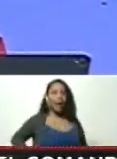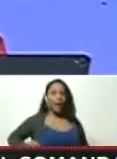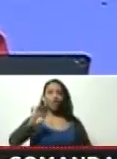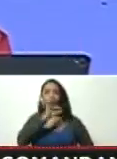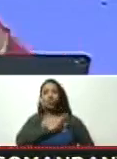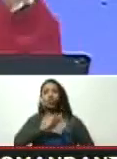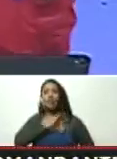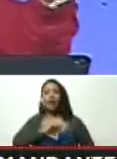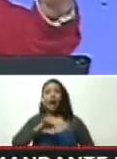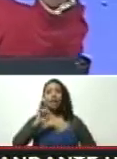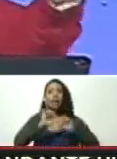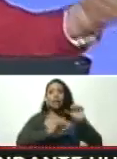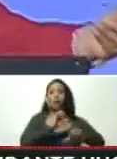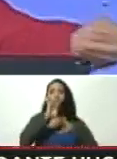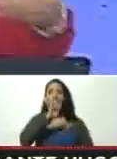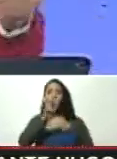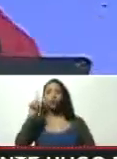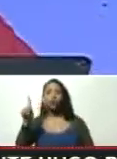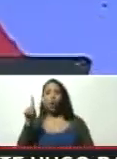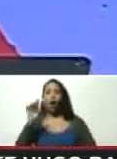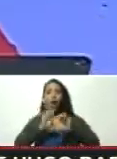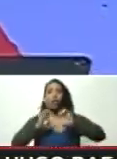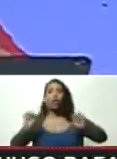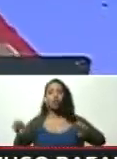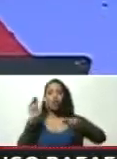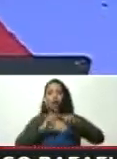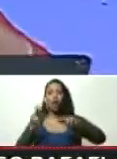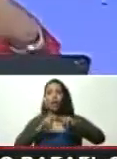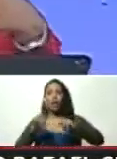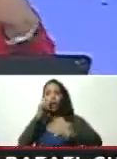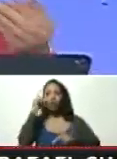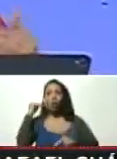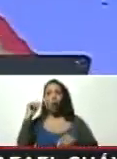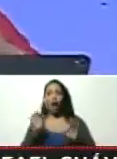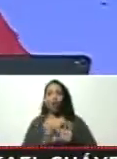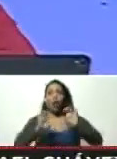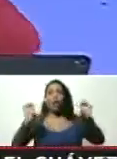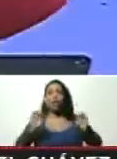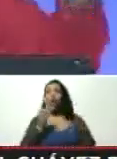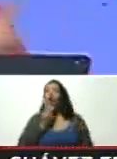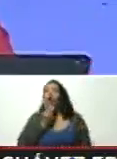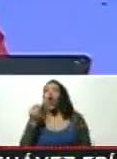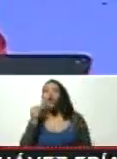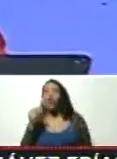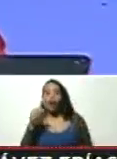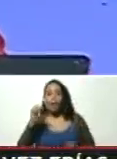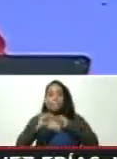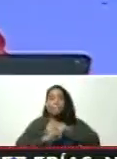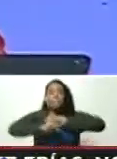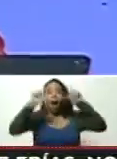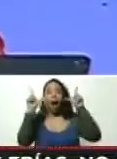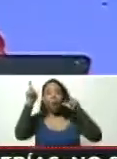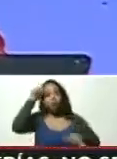XXI, la educación de los niños, de las niñas, la educación de la juventud, el despertar de un